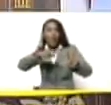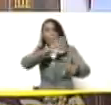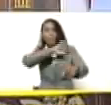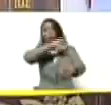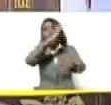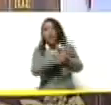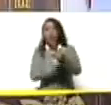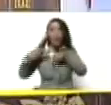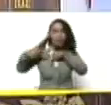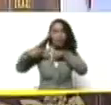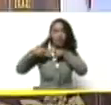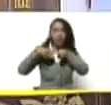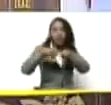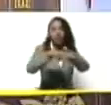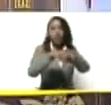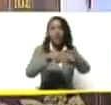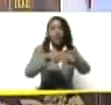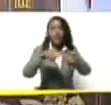en las propuestas